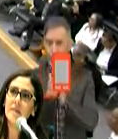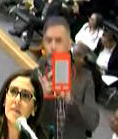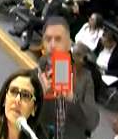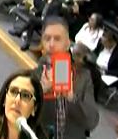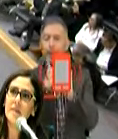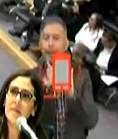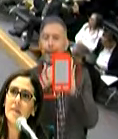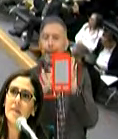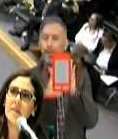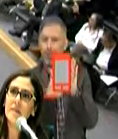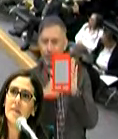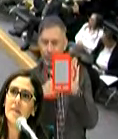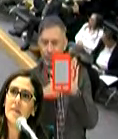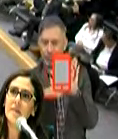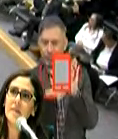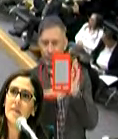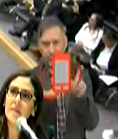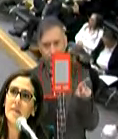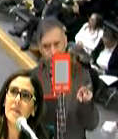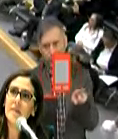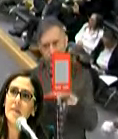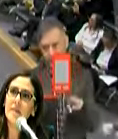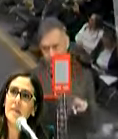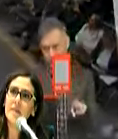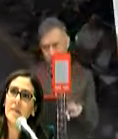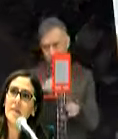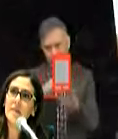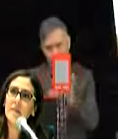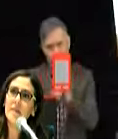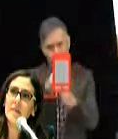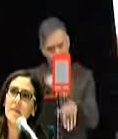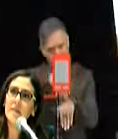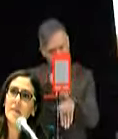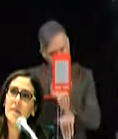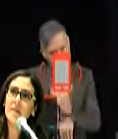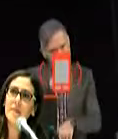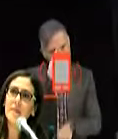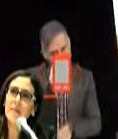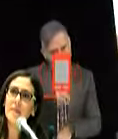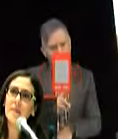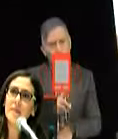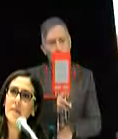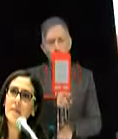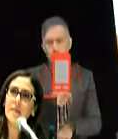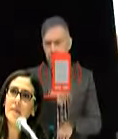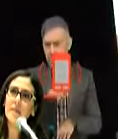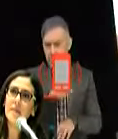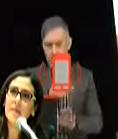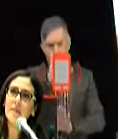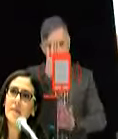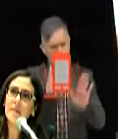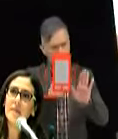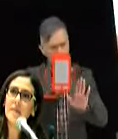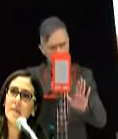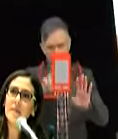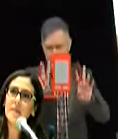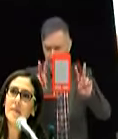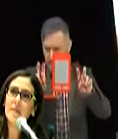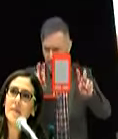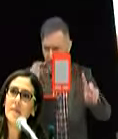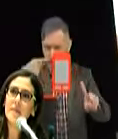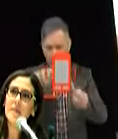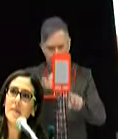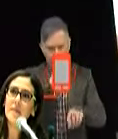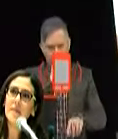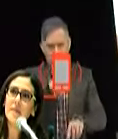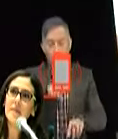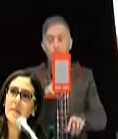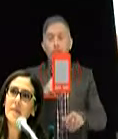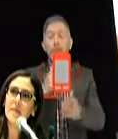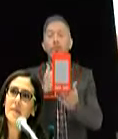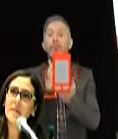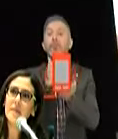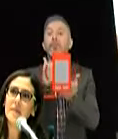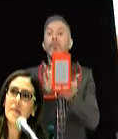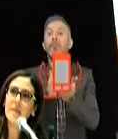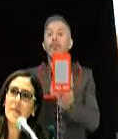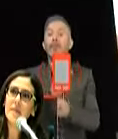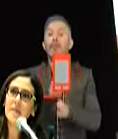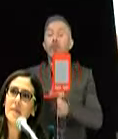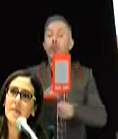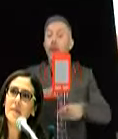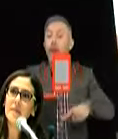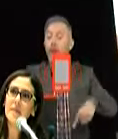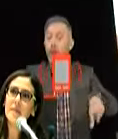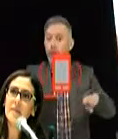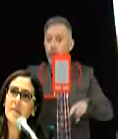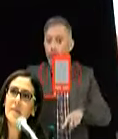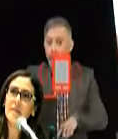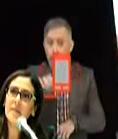ha habido, nunca se ha dicho que se tenga que suspender este ejercicio de comunicación hacia la ciudadanía, sí